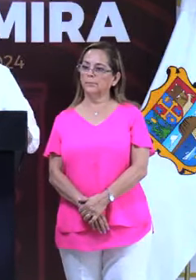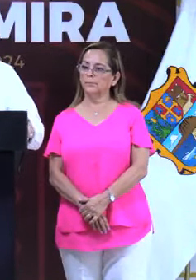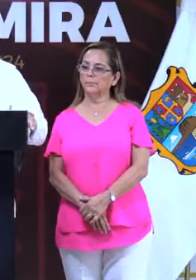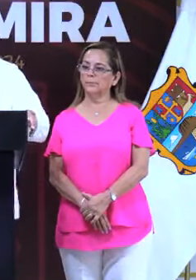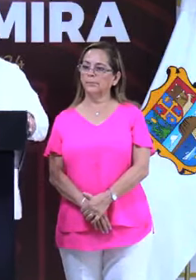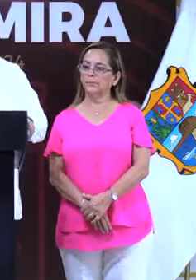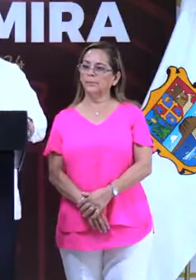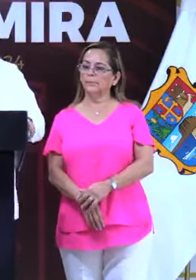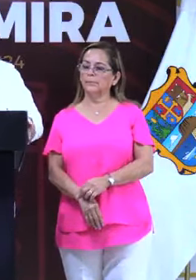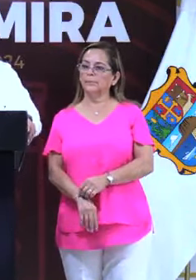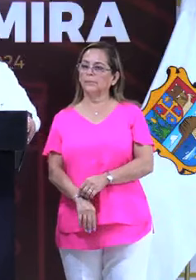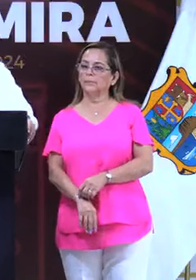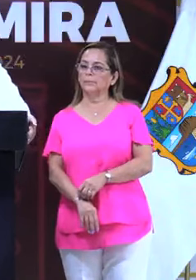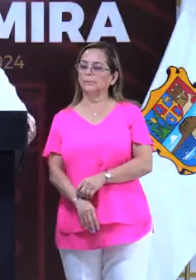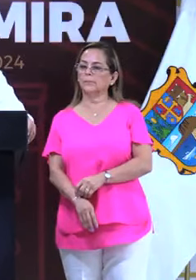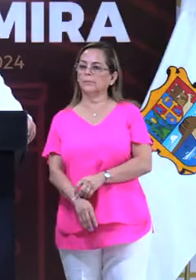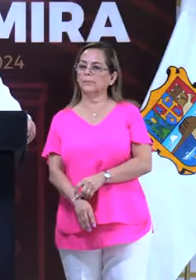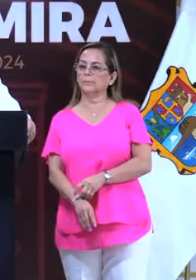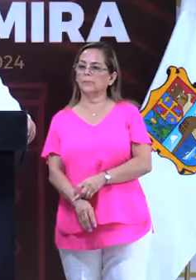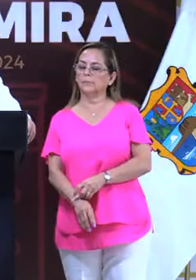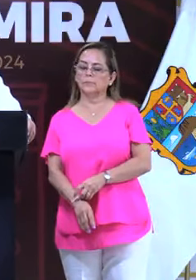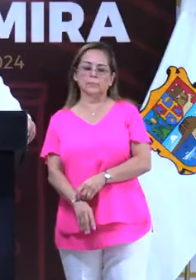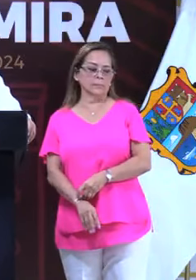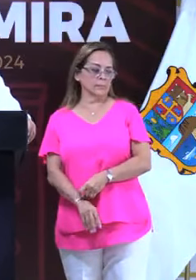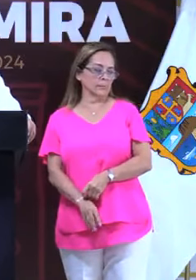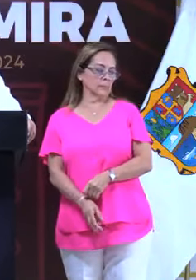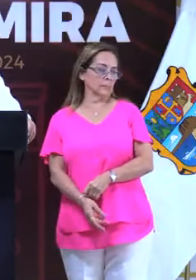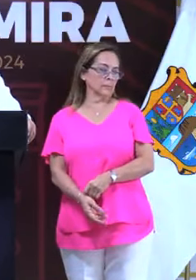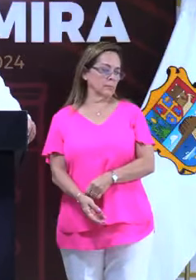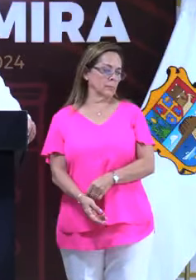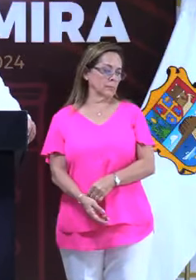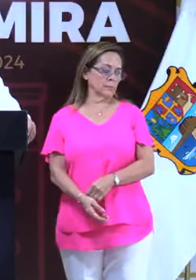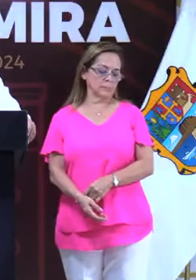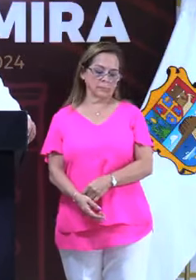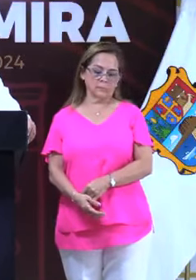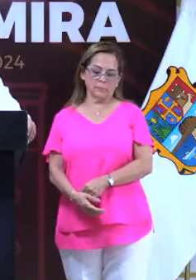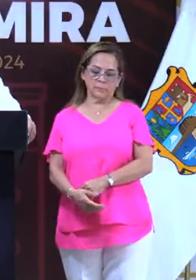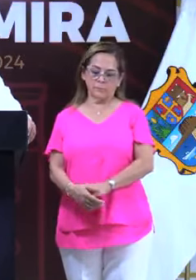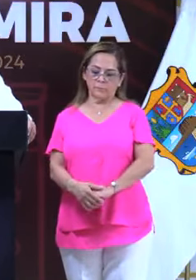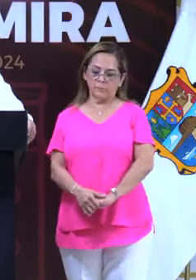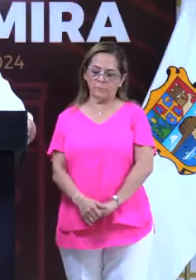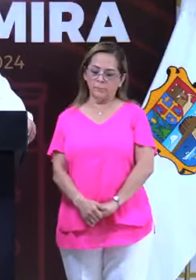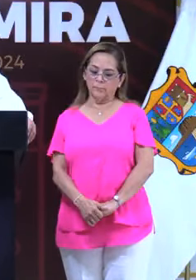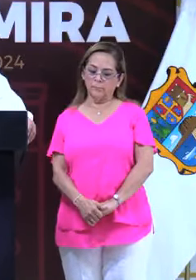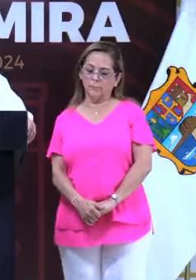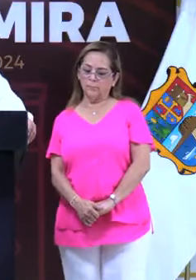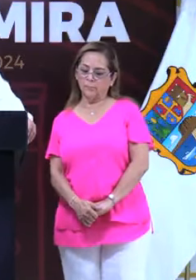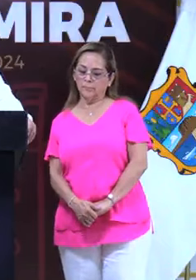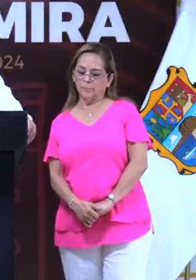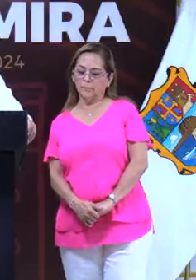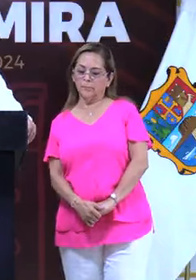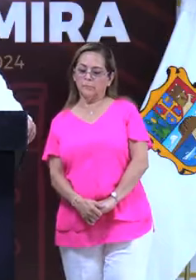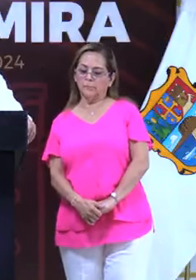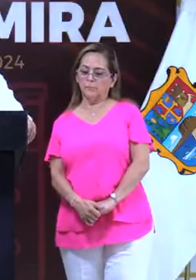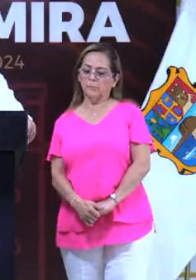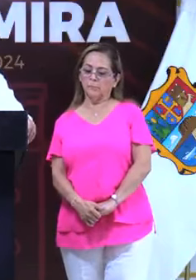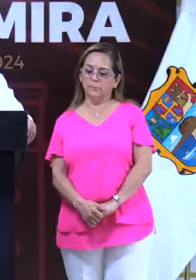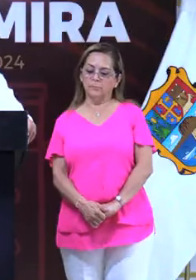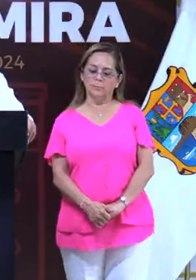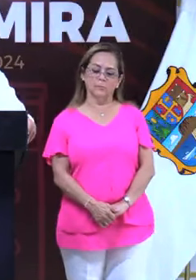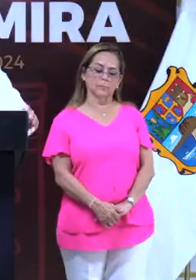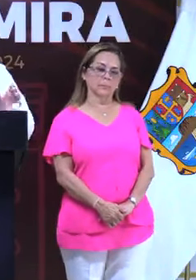salud. Esa fue mi tesis para alcanzar el grado de doctor en administración pública. No soy